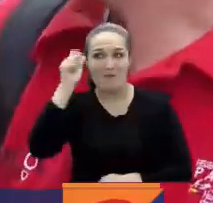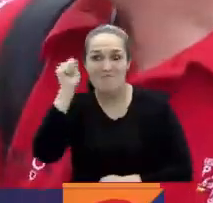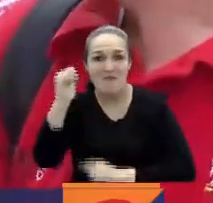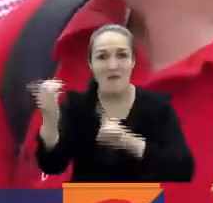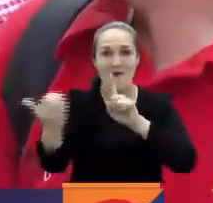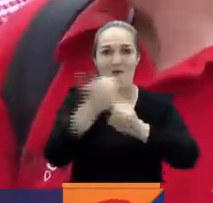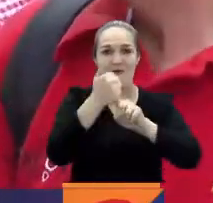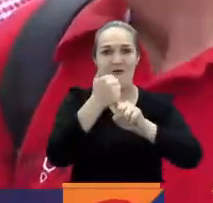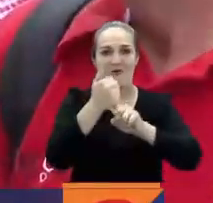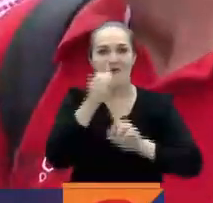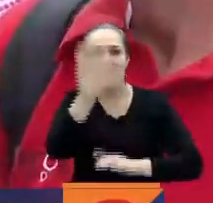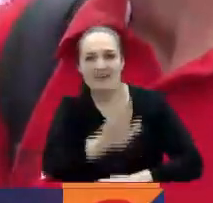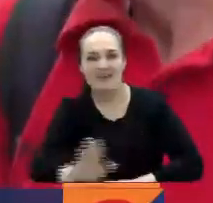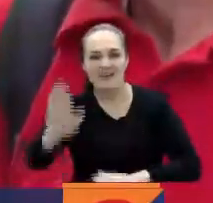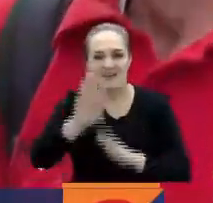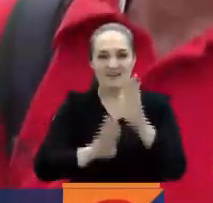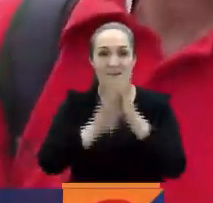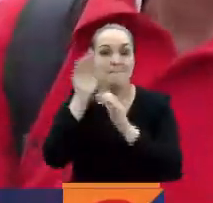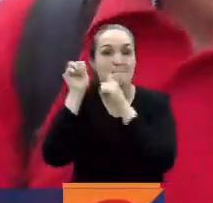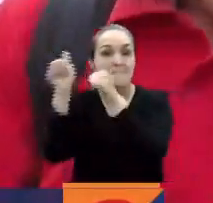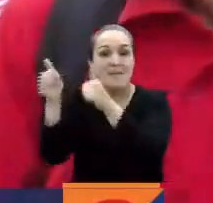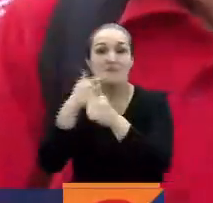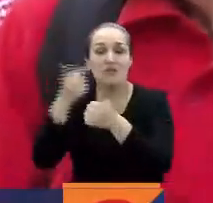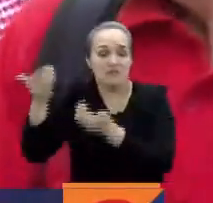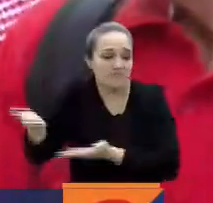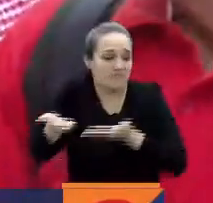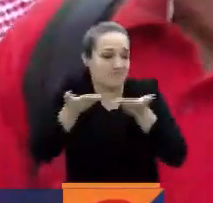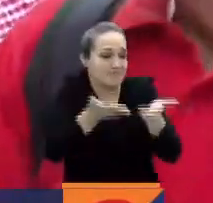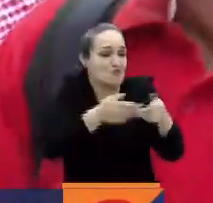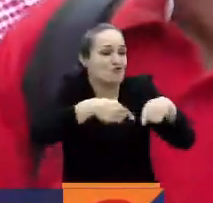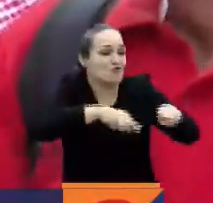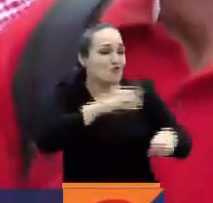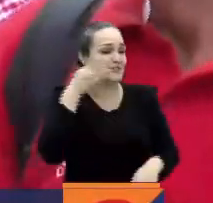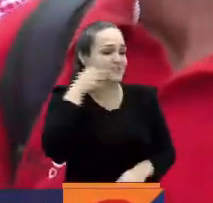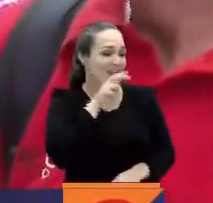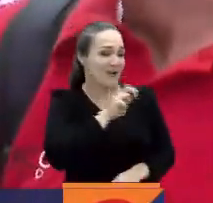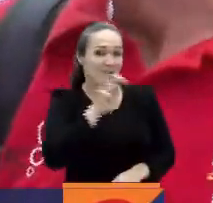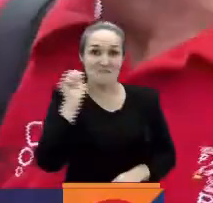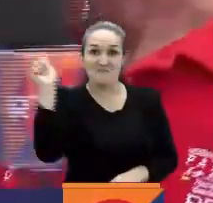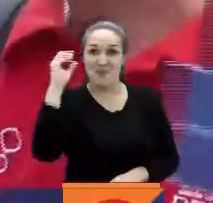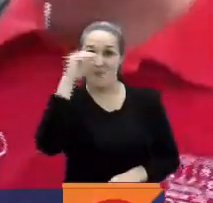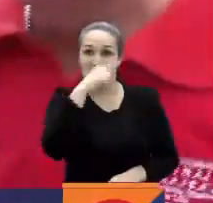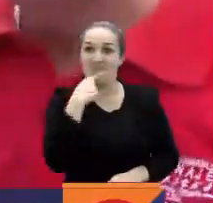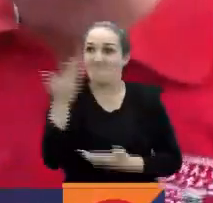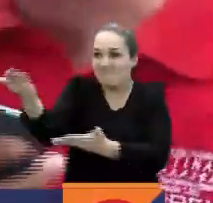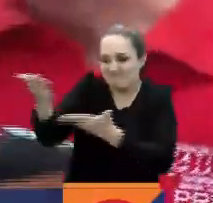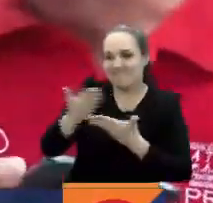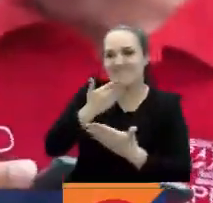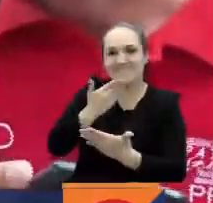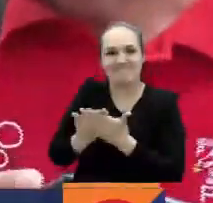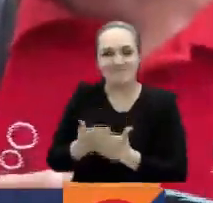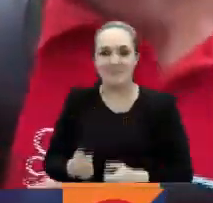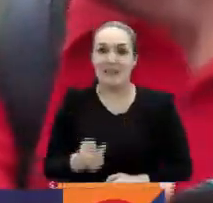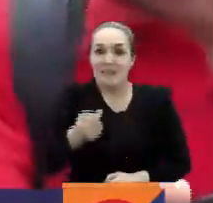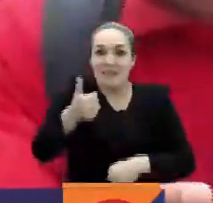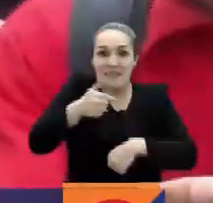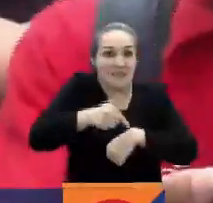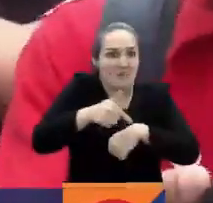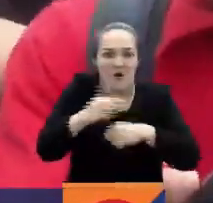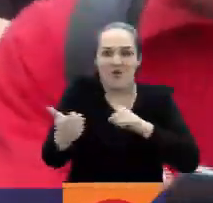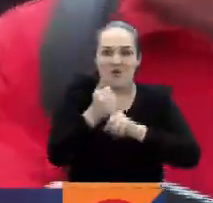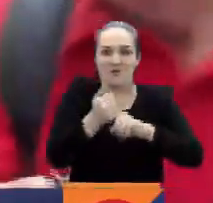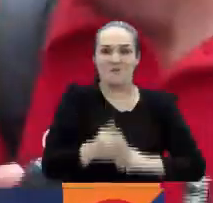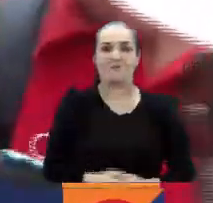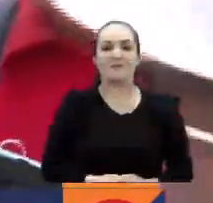que es de la región. Como lo dijo él, le entrega a Norte de Santander este logro en tan corto tiempo. Gobernador, ¿qué se va a hacer? Muy bien, pues son las palabras del gobernador de